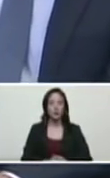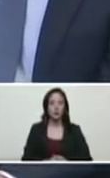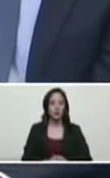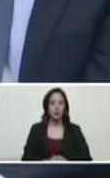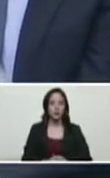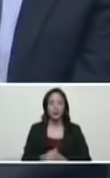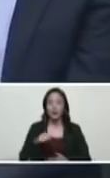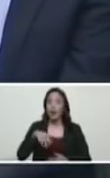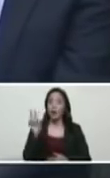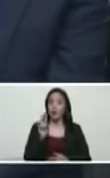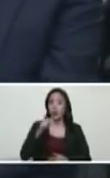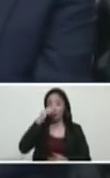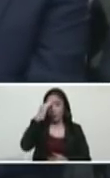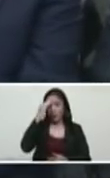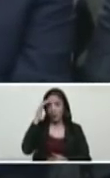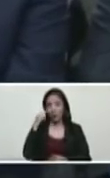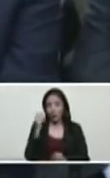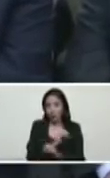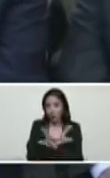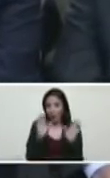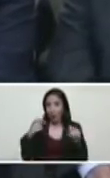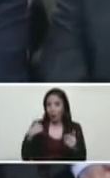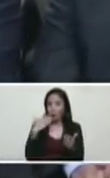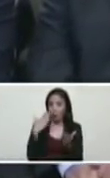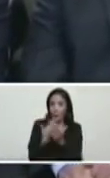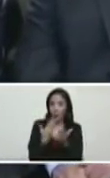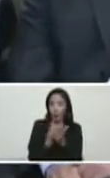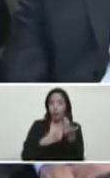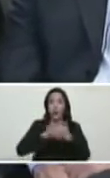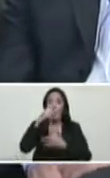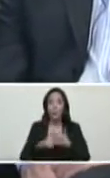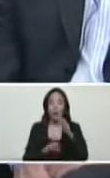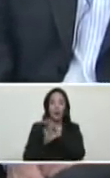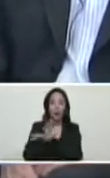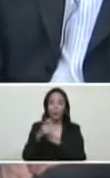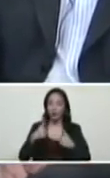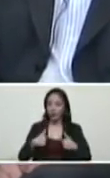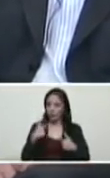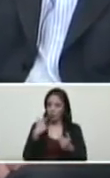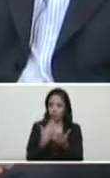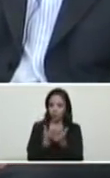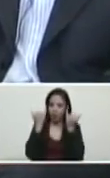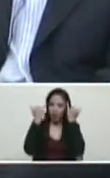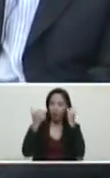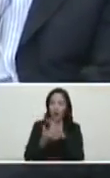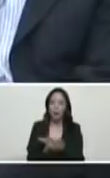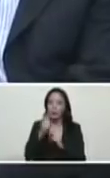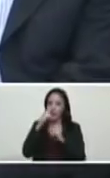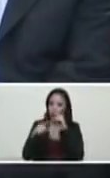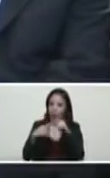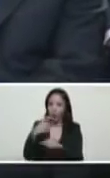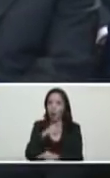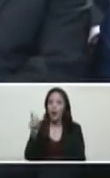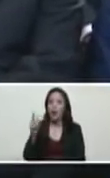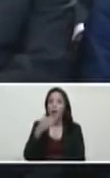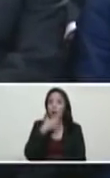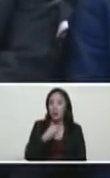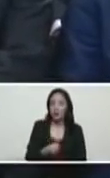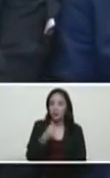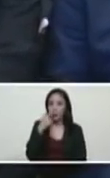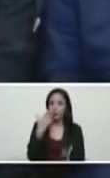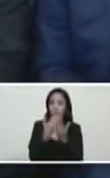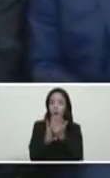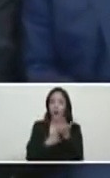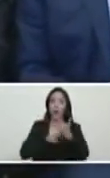debe saber, yo voy a presentar el Plan de la Patria a principios del mes de diciembre ante la